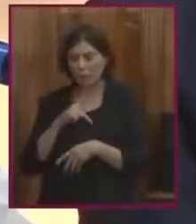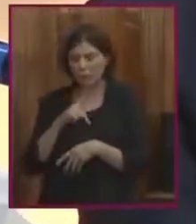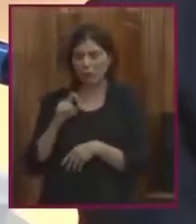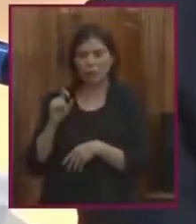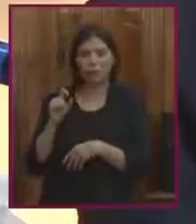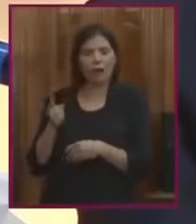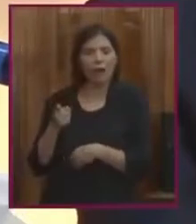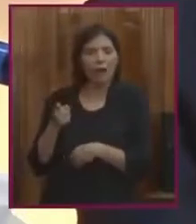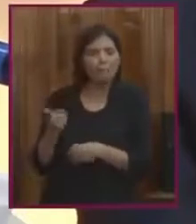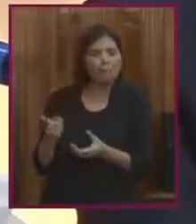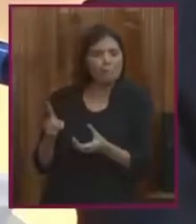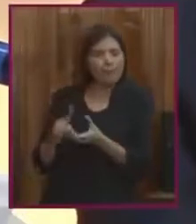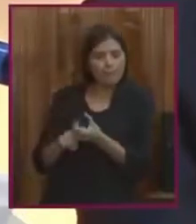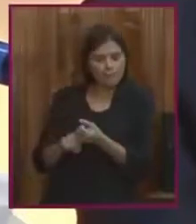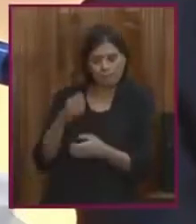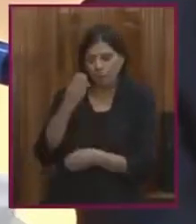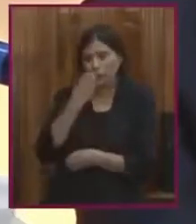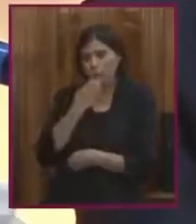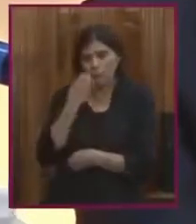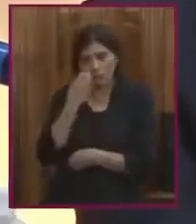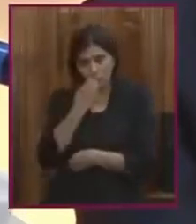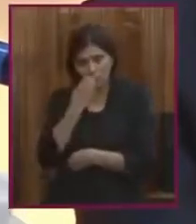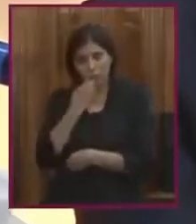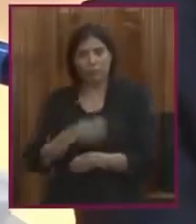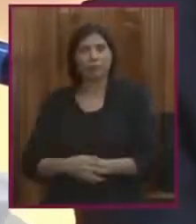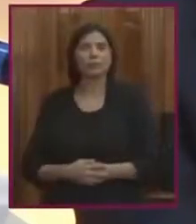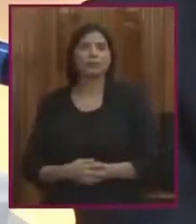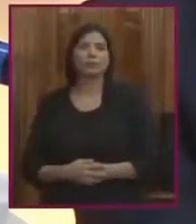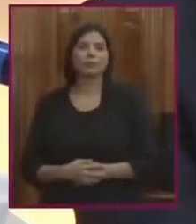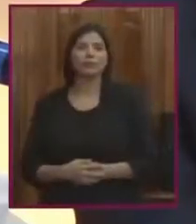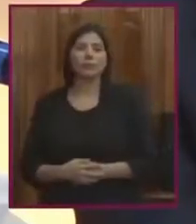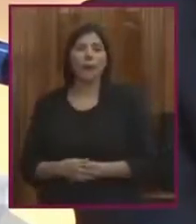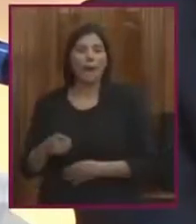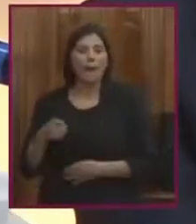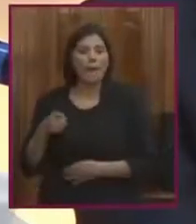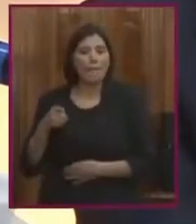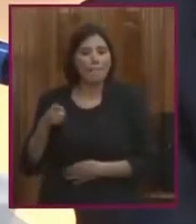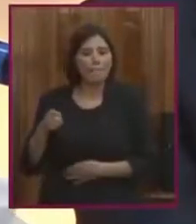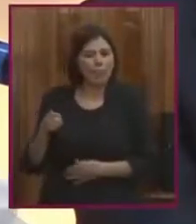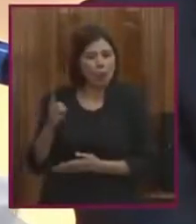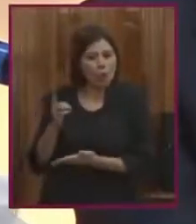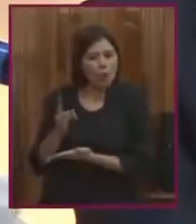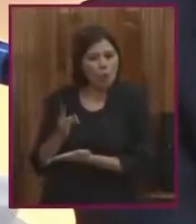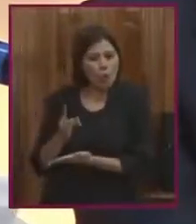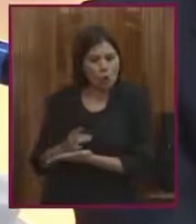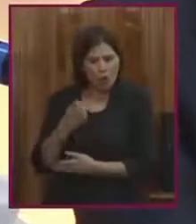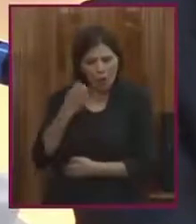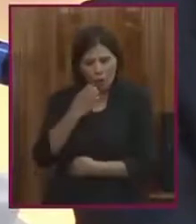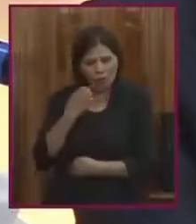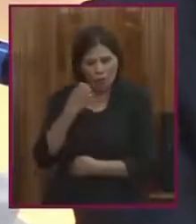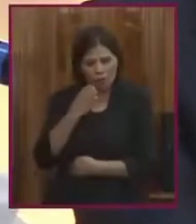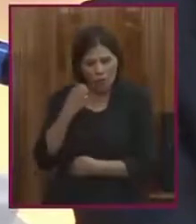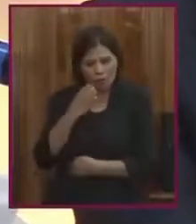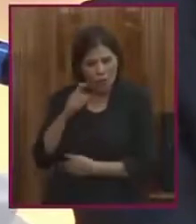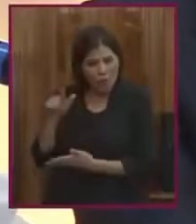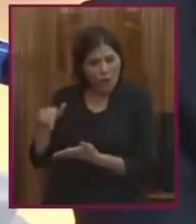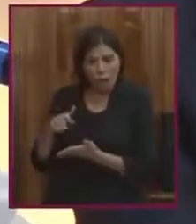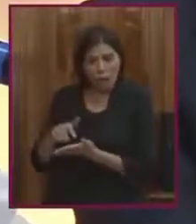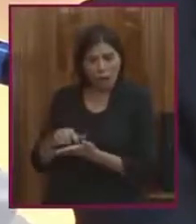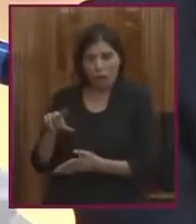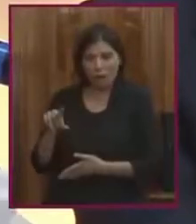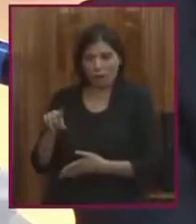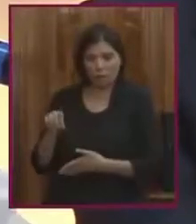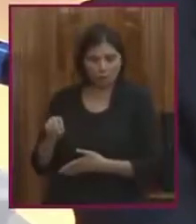las escuelas. Ahí, pero no es en la escuela nada más como espacio, sino todo eso.